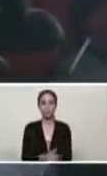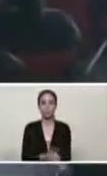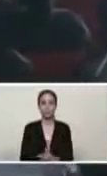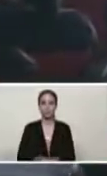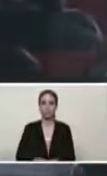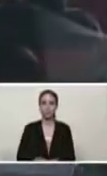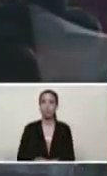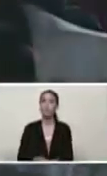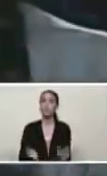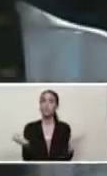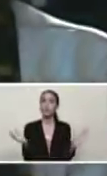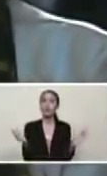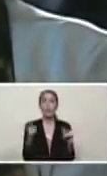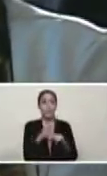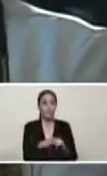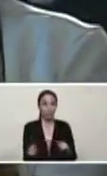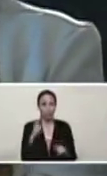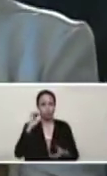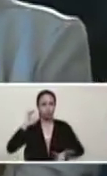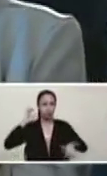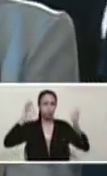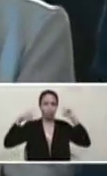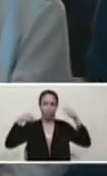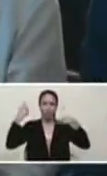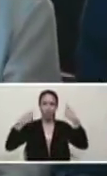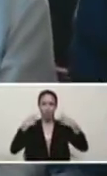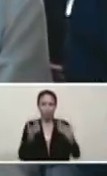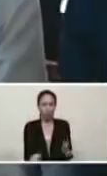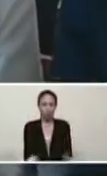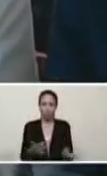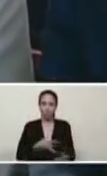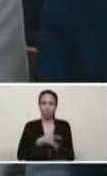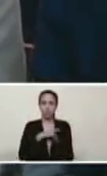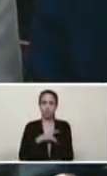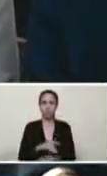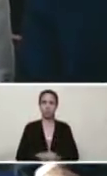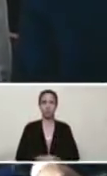Pero ustedes pueden ver hasta el nivel de locura que esta gente ha llegado.